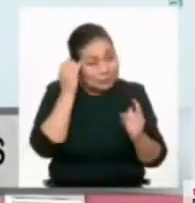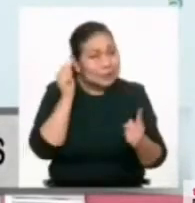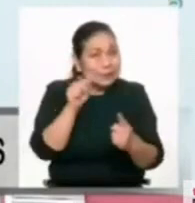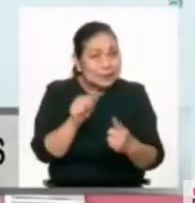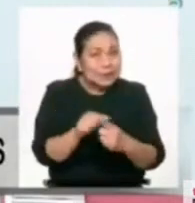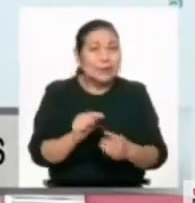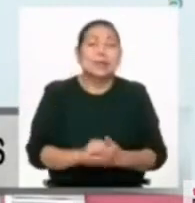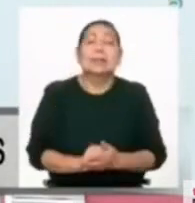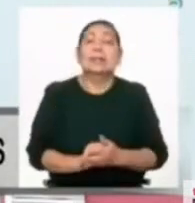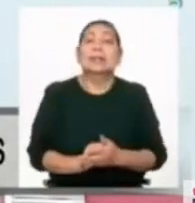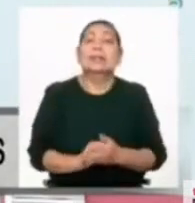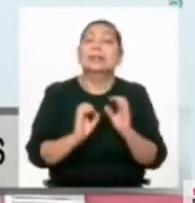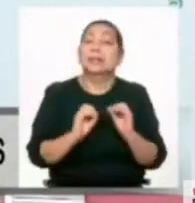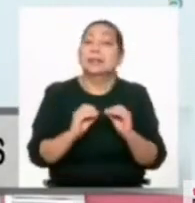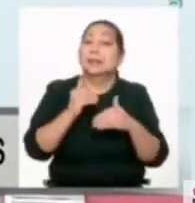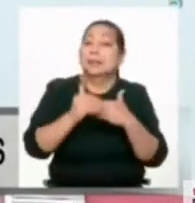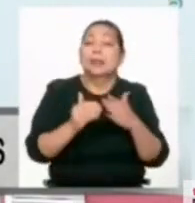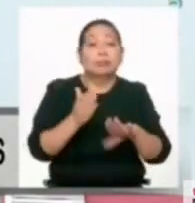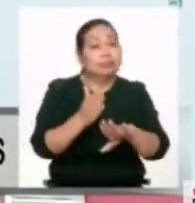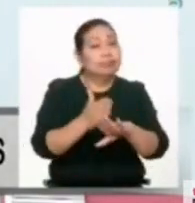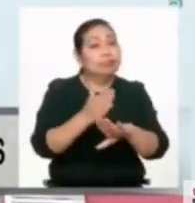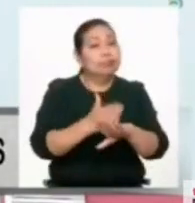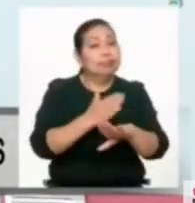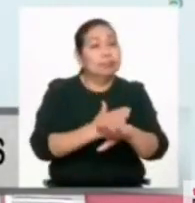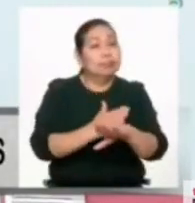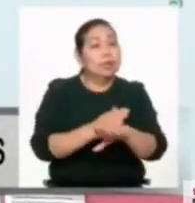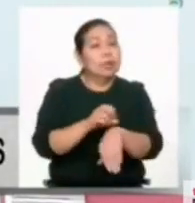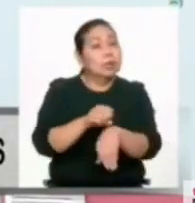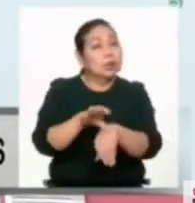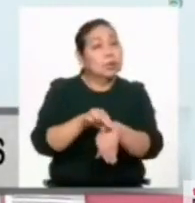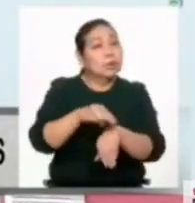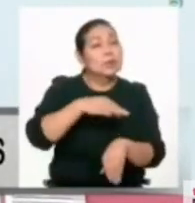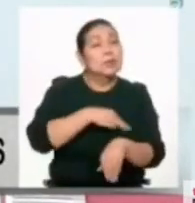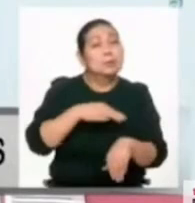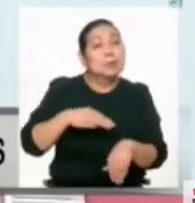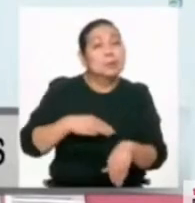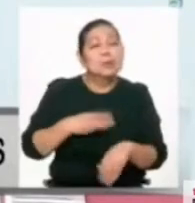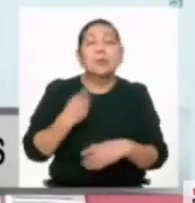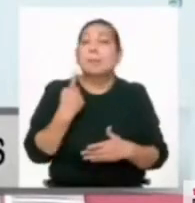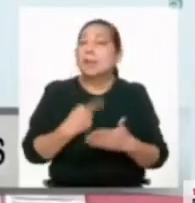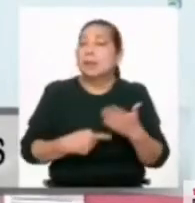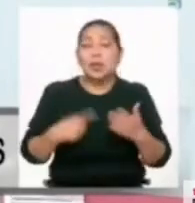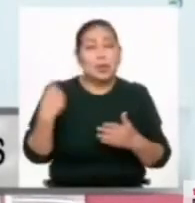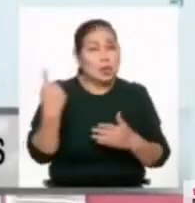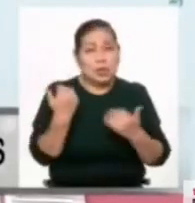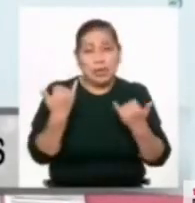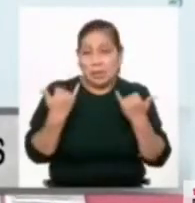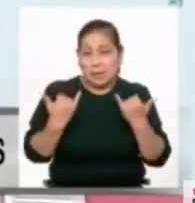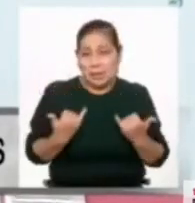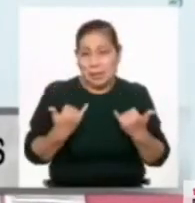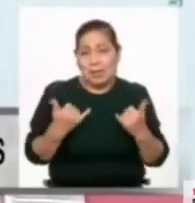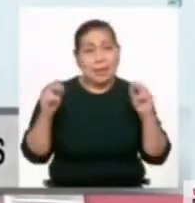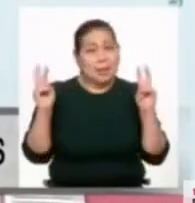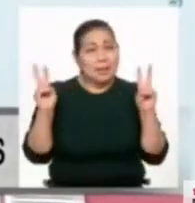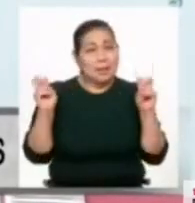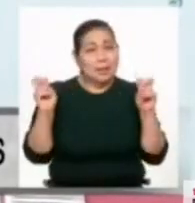propósito, incluso prontamente, vamos a desarrollar un consejo de ministros dedicado solamente a